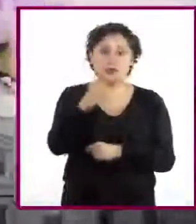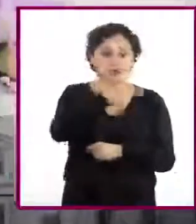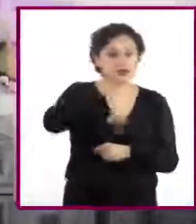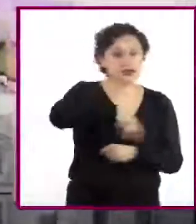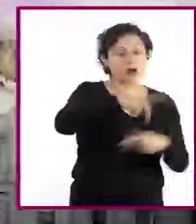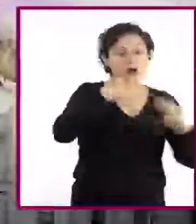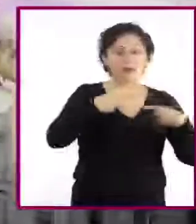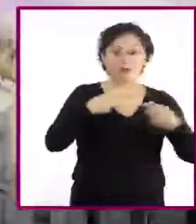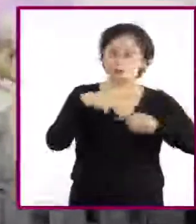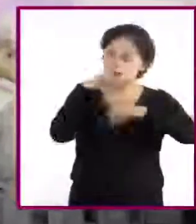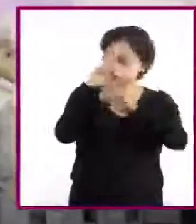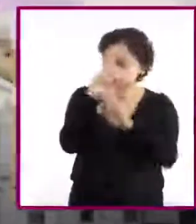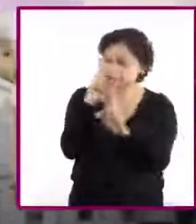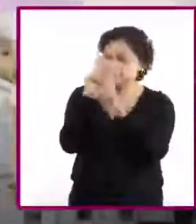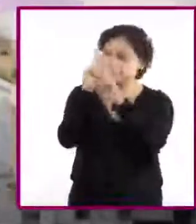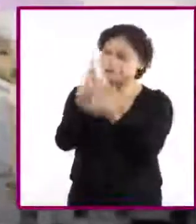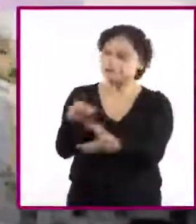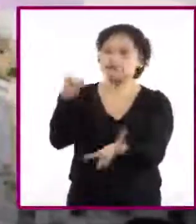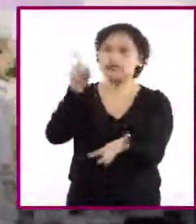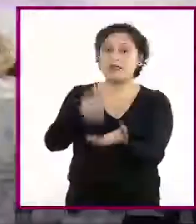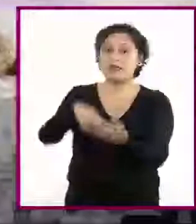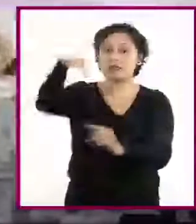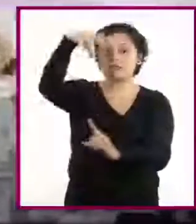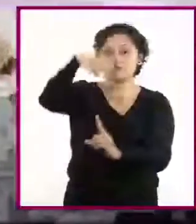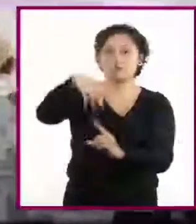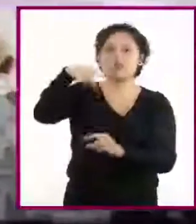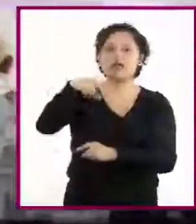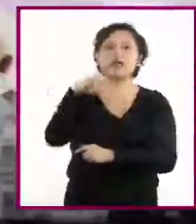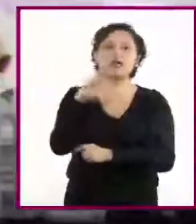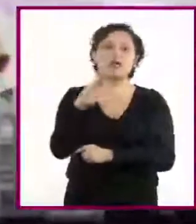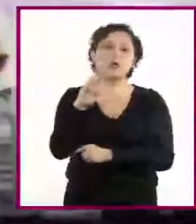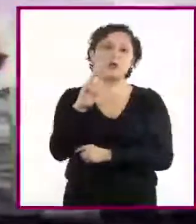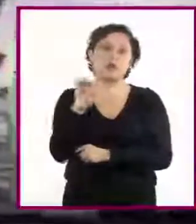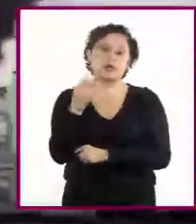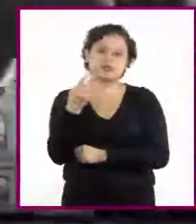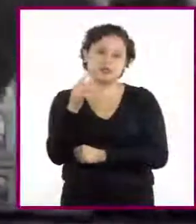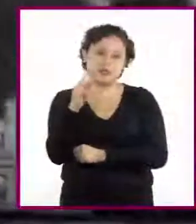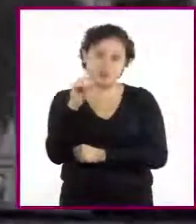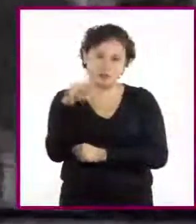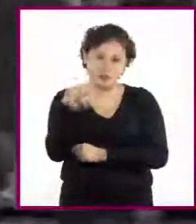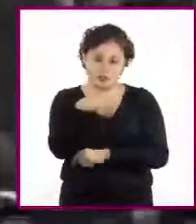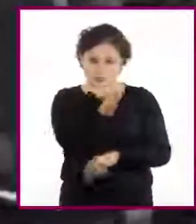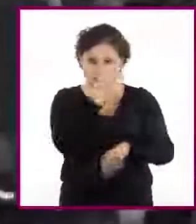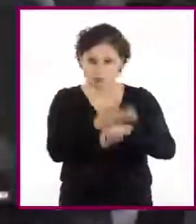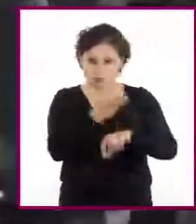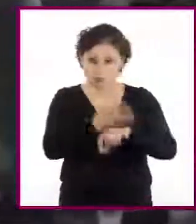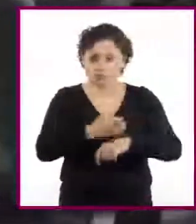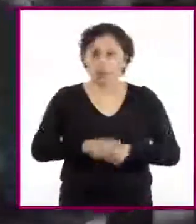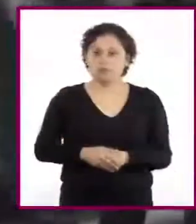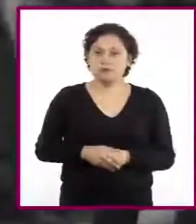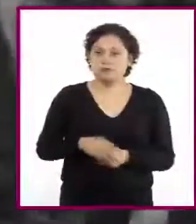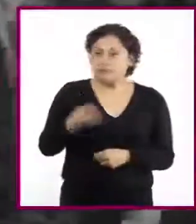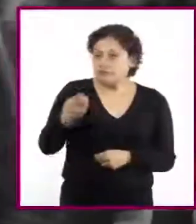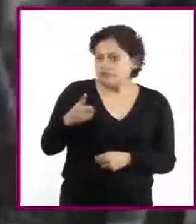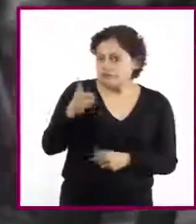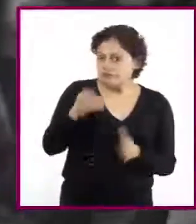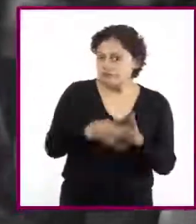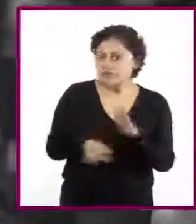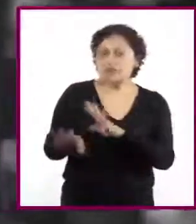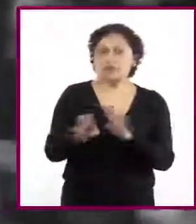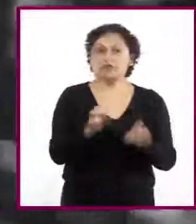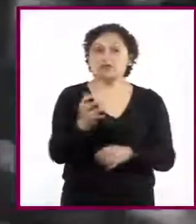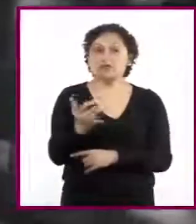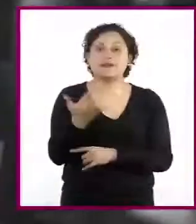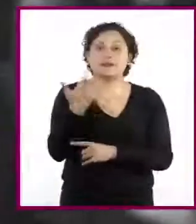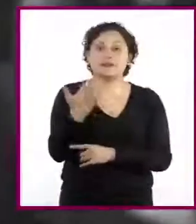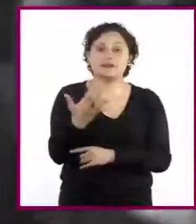en la rotonda del Capitolio en Washington. En aquel diciembre de 1955, podría haber